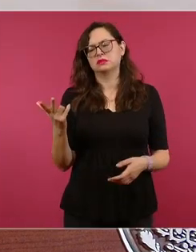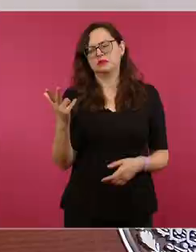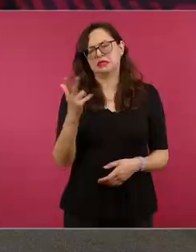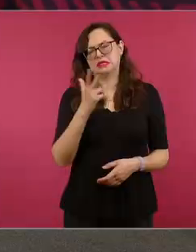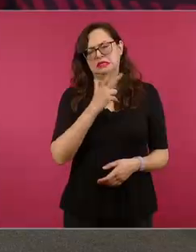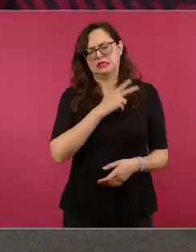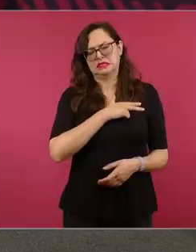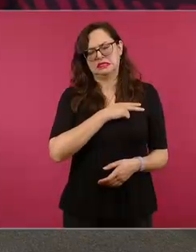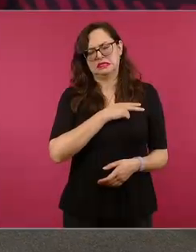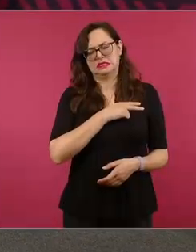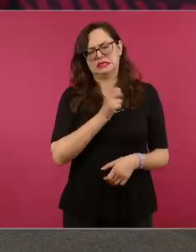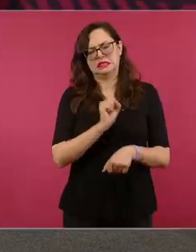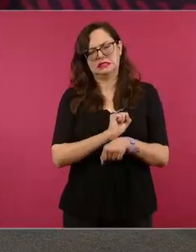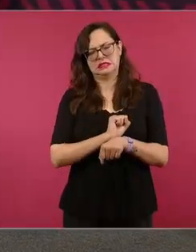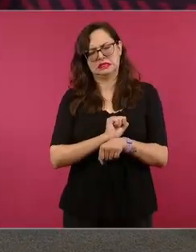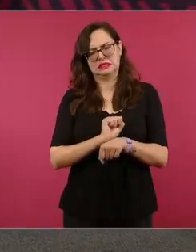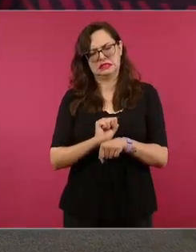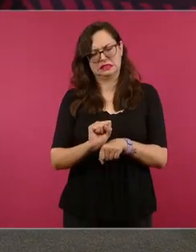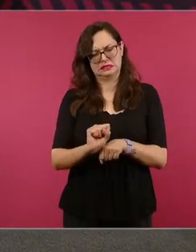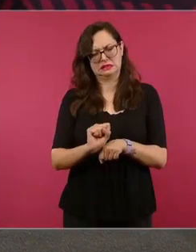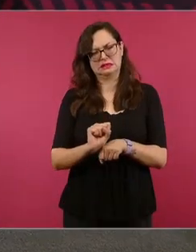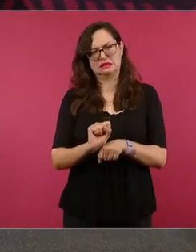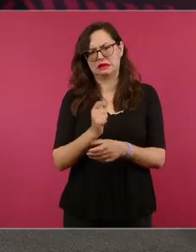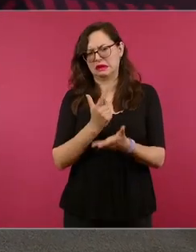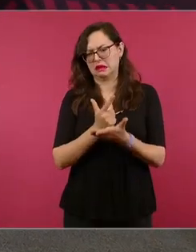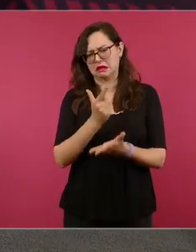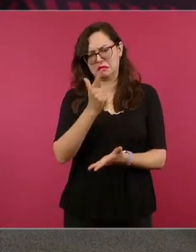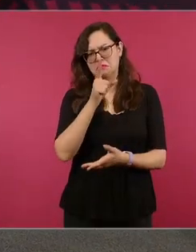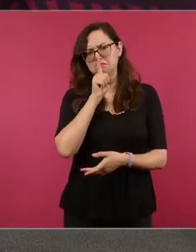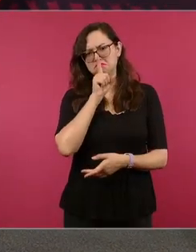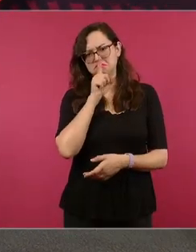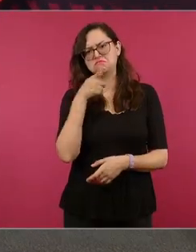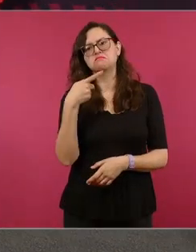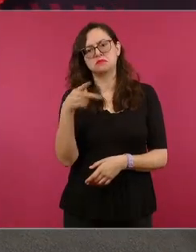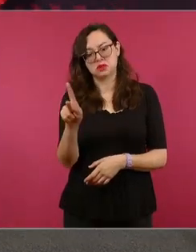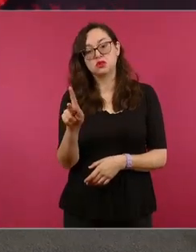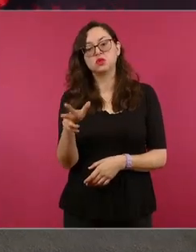heridas leves, no graves.